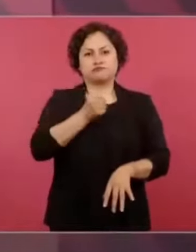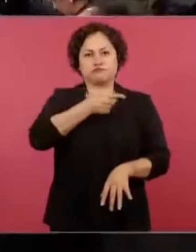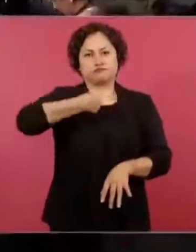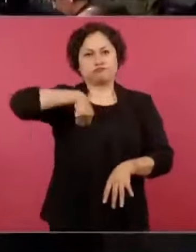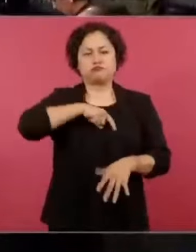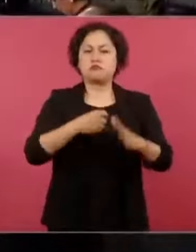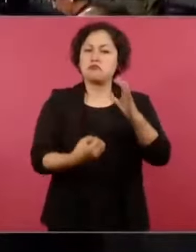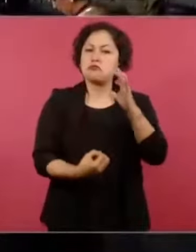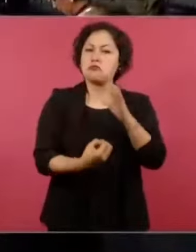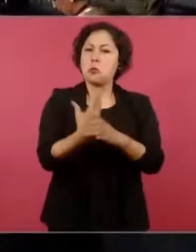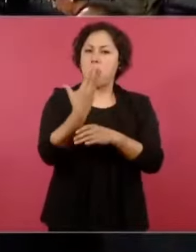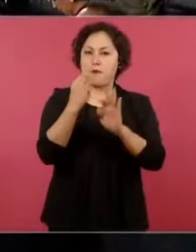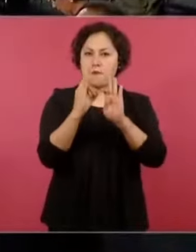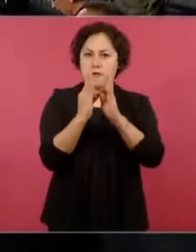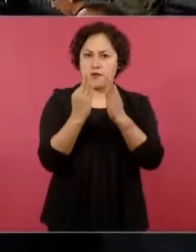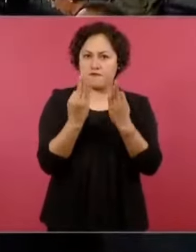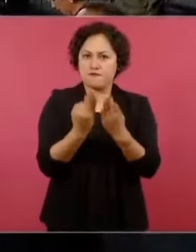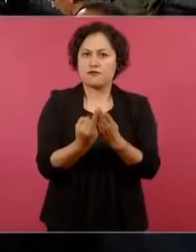arraigó tanto